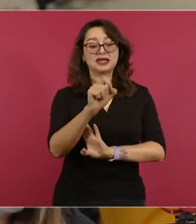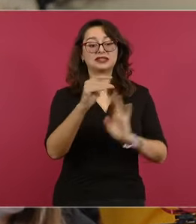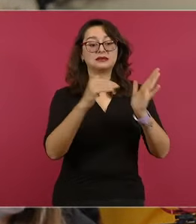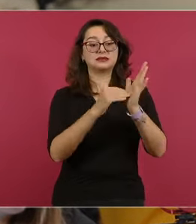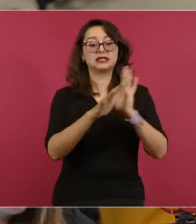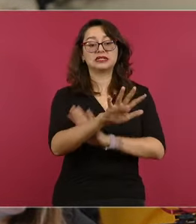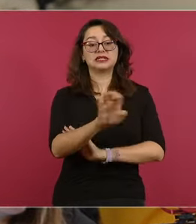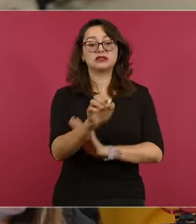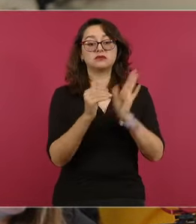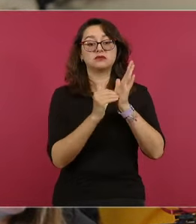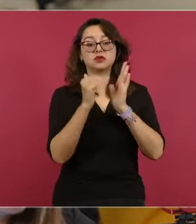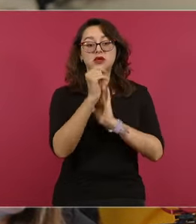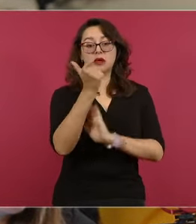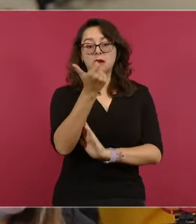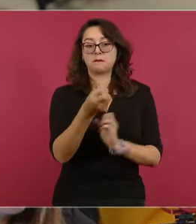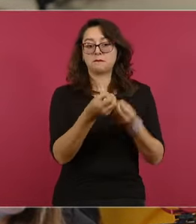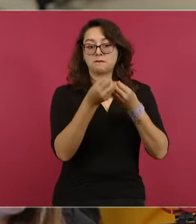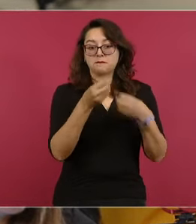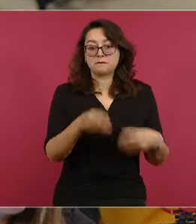20,500 millones de pesos.